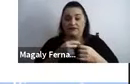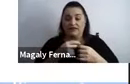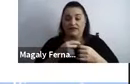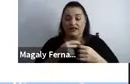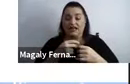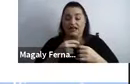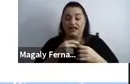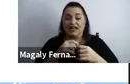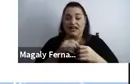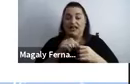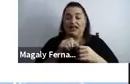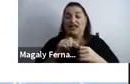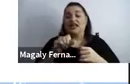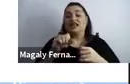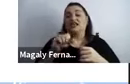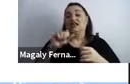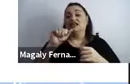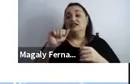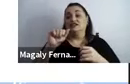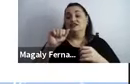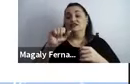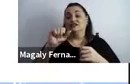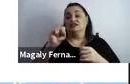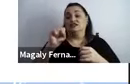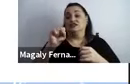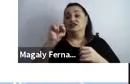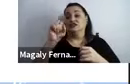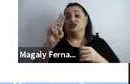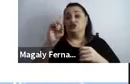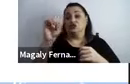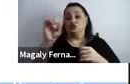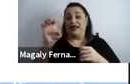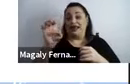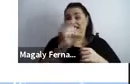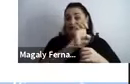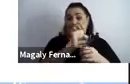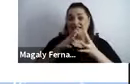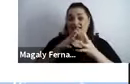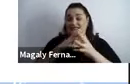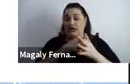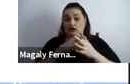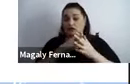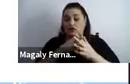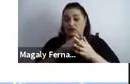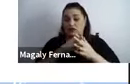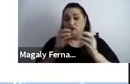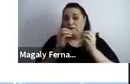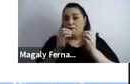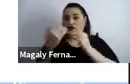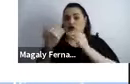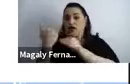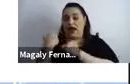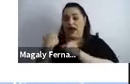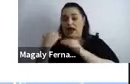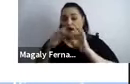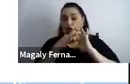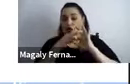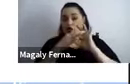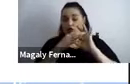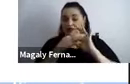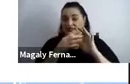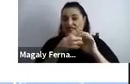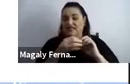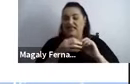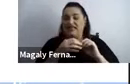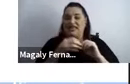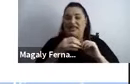sudeste está la mayor concentración de carga de inequidad de Estados Unidos, que curiosamente coincide con zonas de